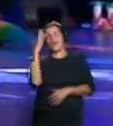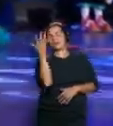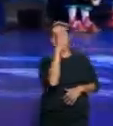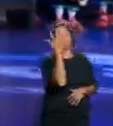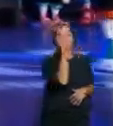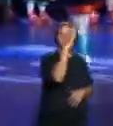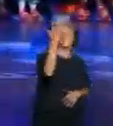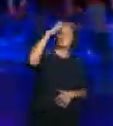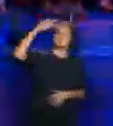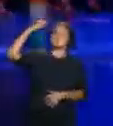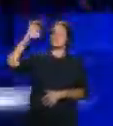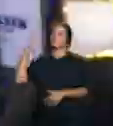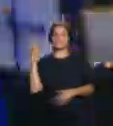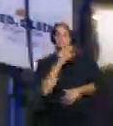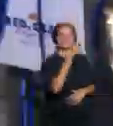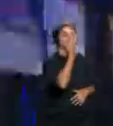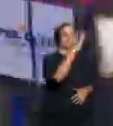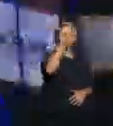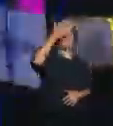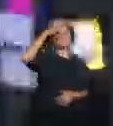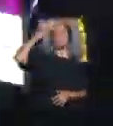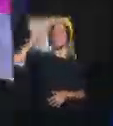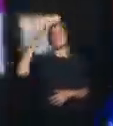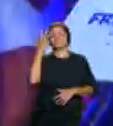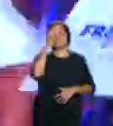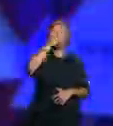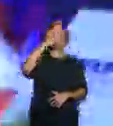carnaval. Carnaval.